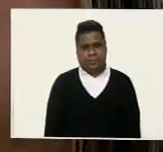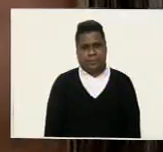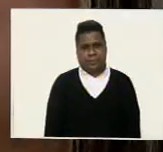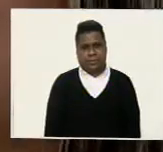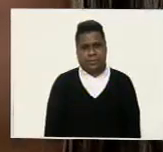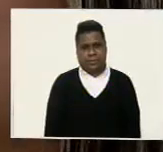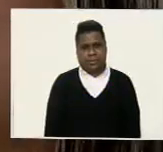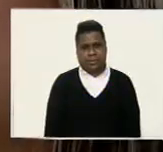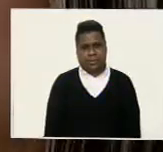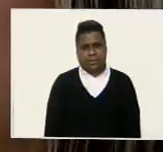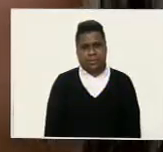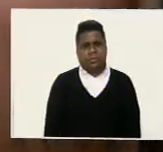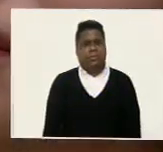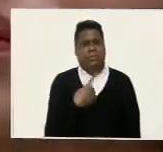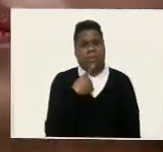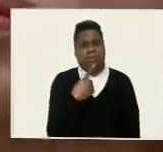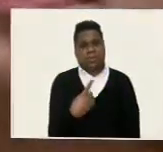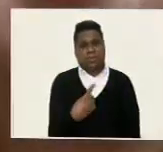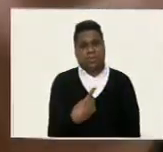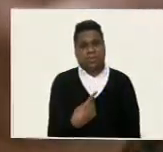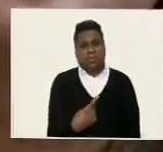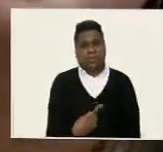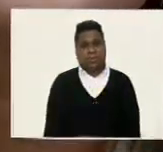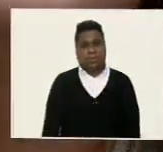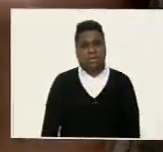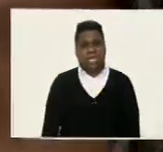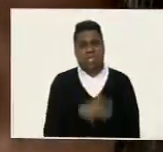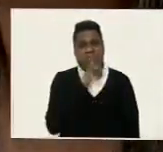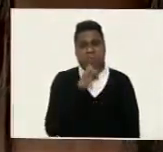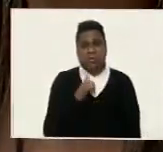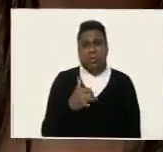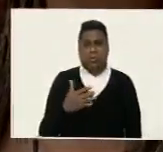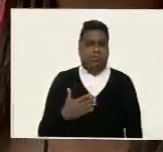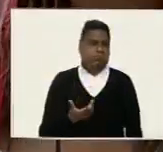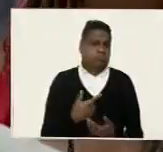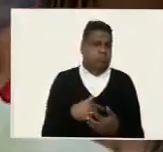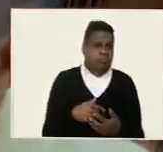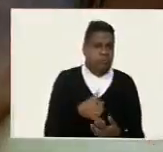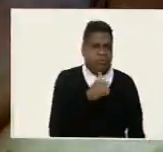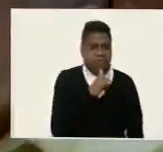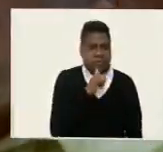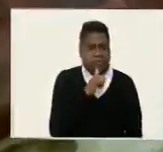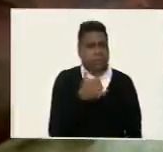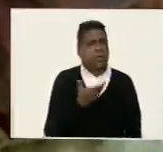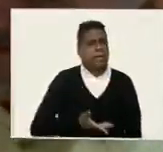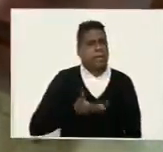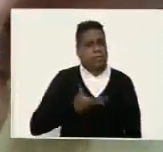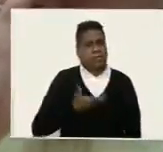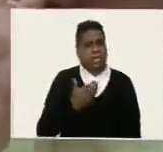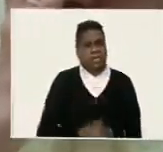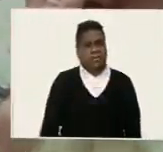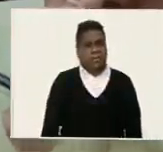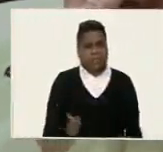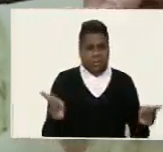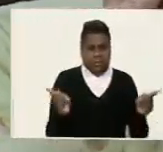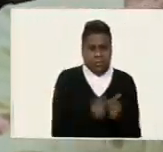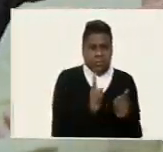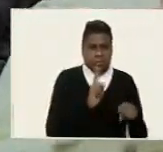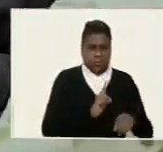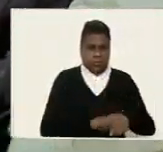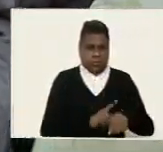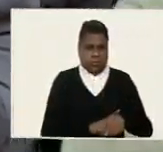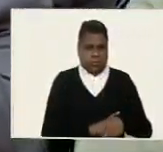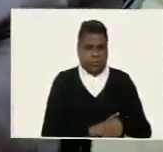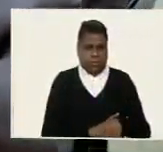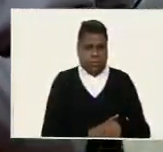Sobre la tesis que está de moda, que resurge de nuevo con estas medidas que